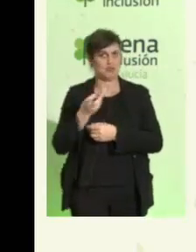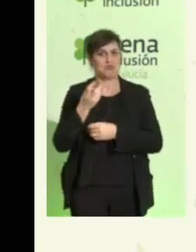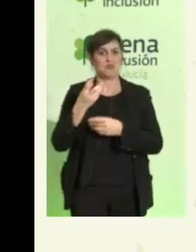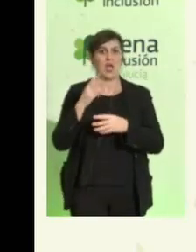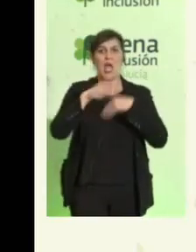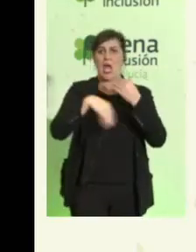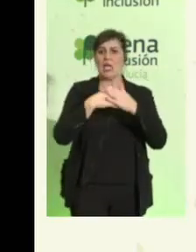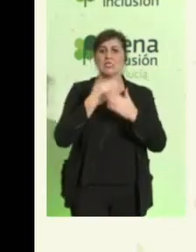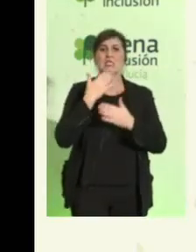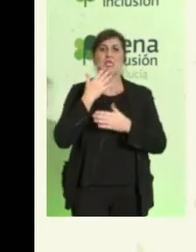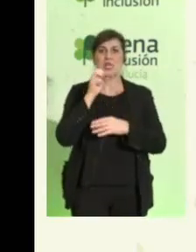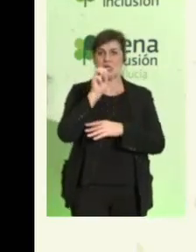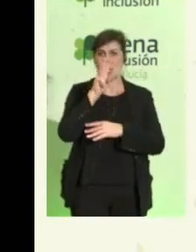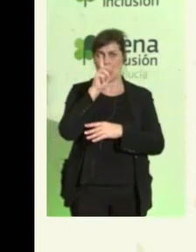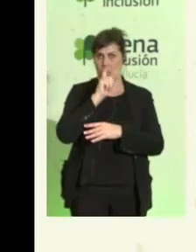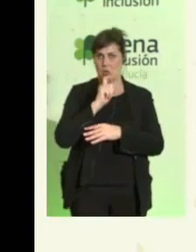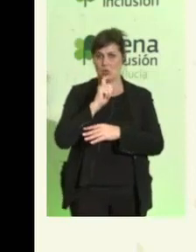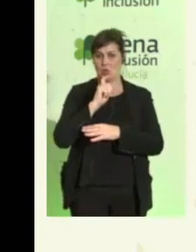madre,